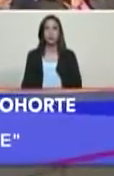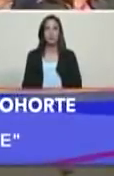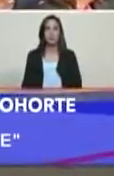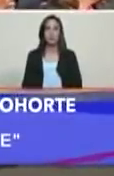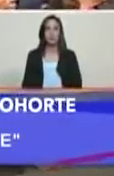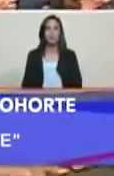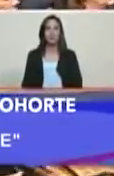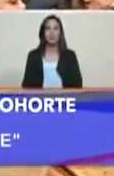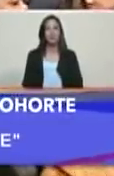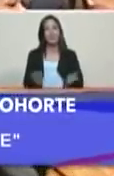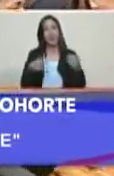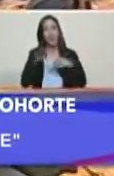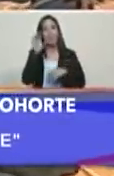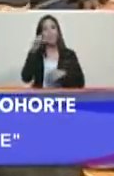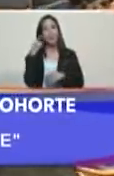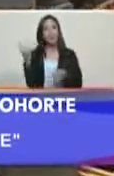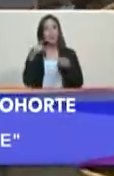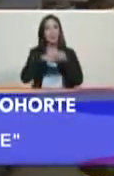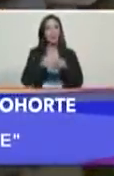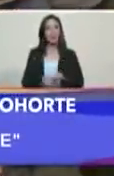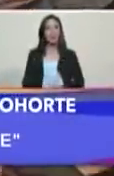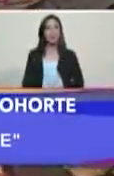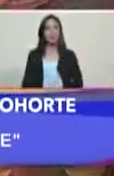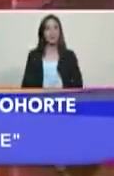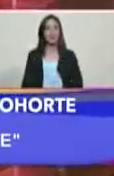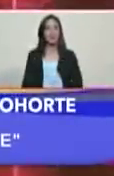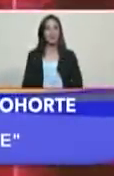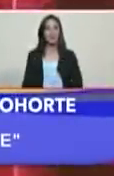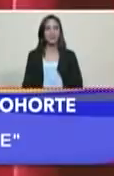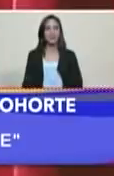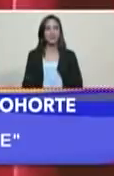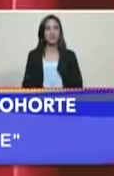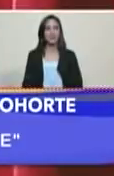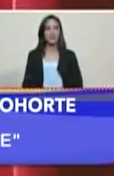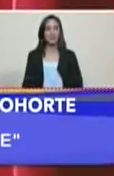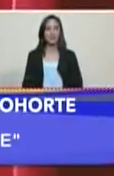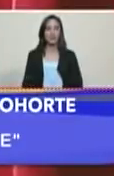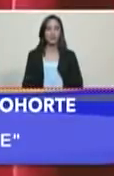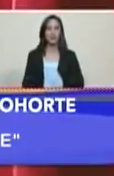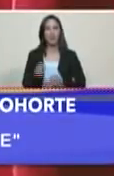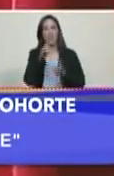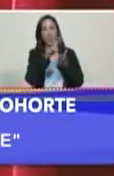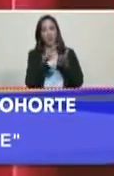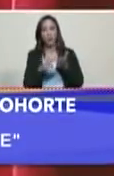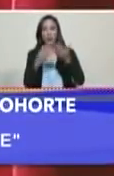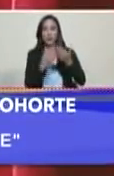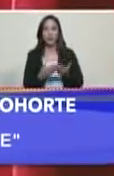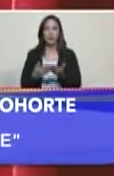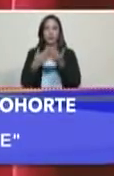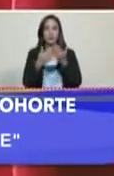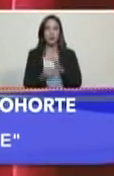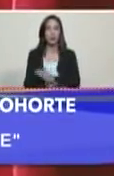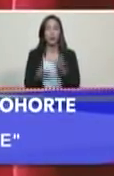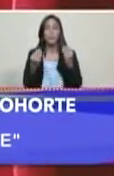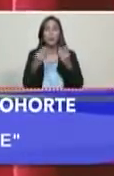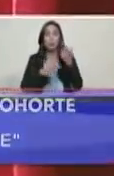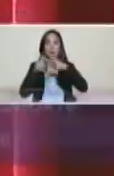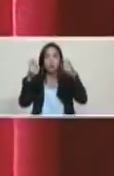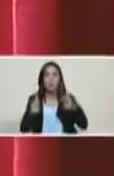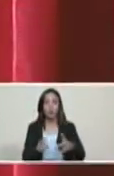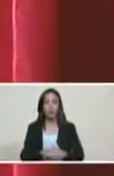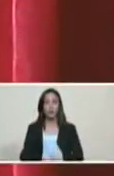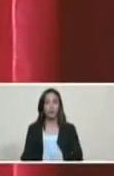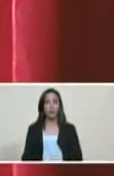entero, incorporar a la educación, a la lectura, a la escritura, a millones de